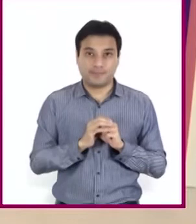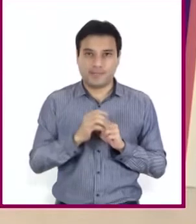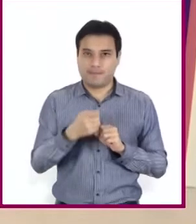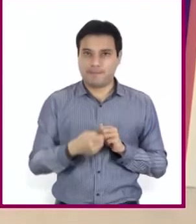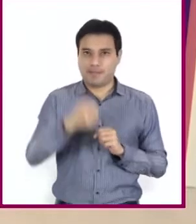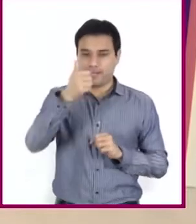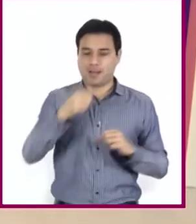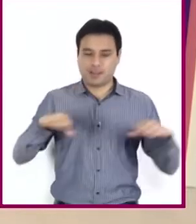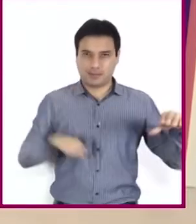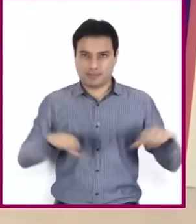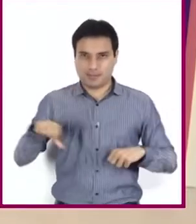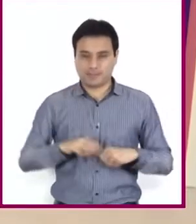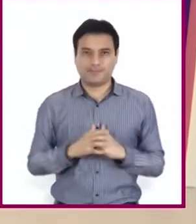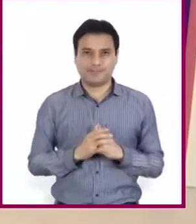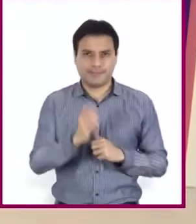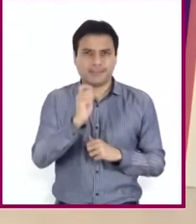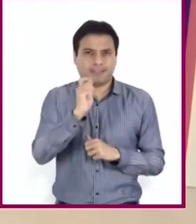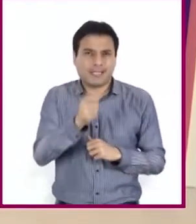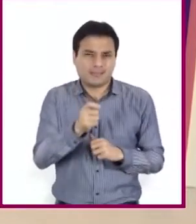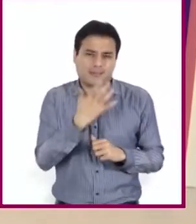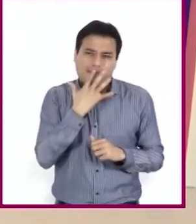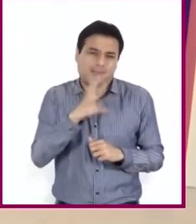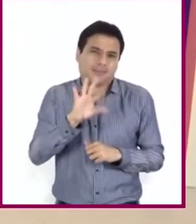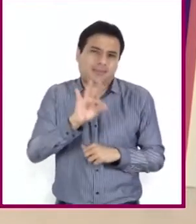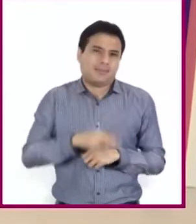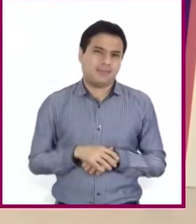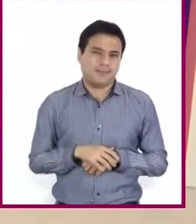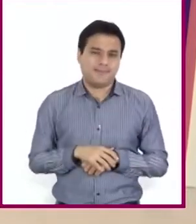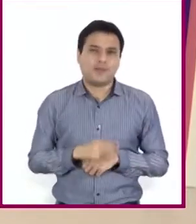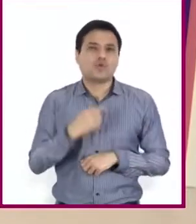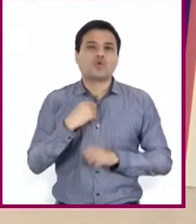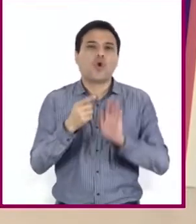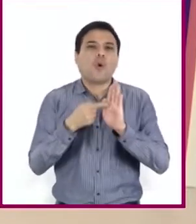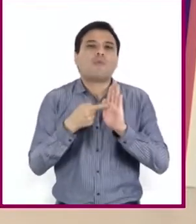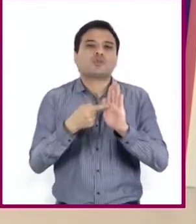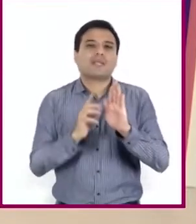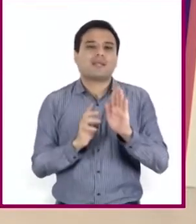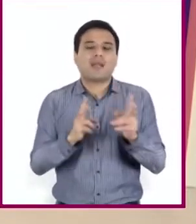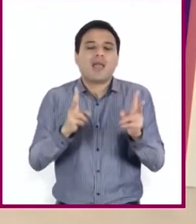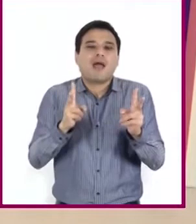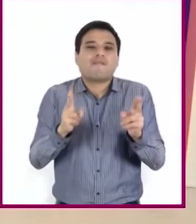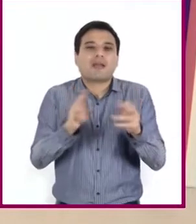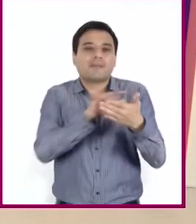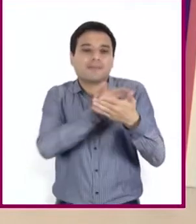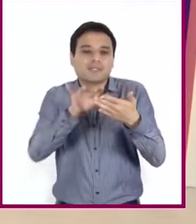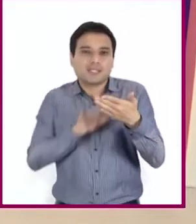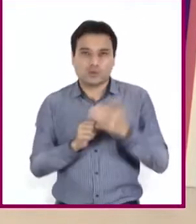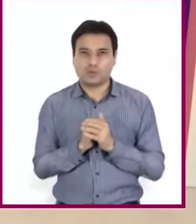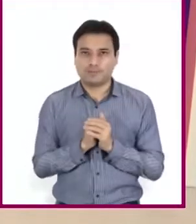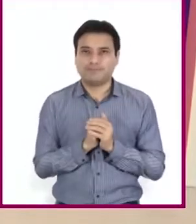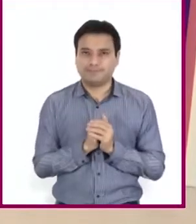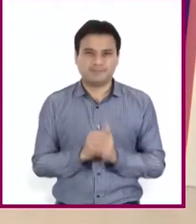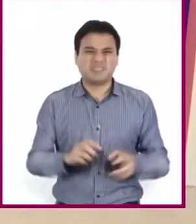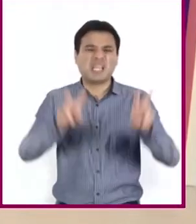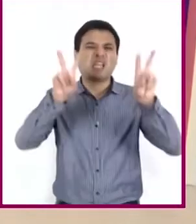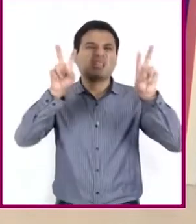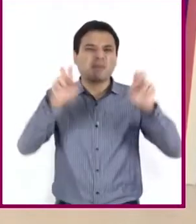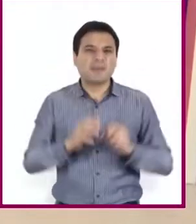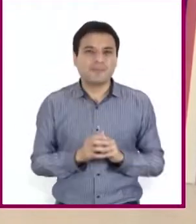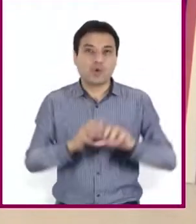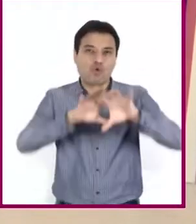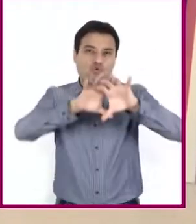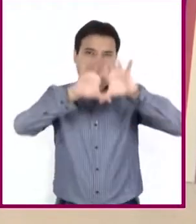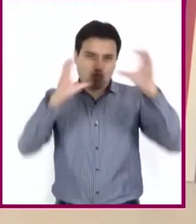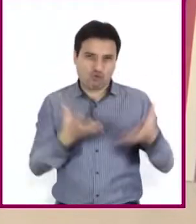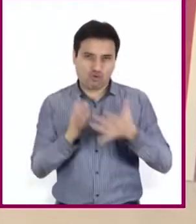esta sesión, el cual será muy sencillo, pues les voy a mostrar un fragmento de un texto sobre la globalización